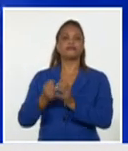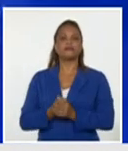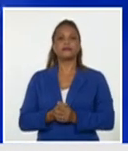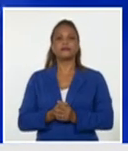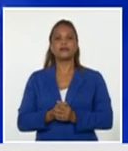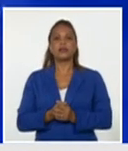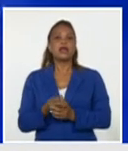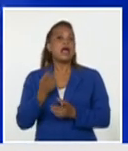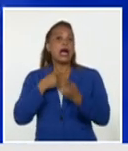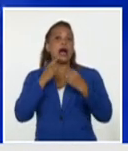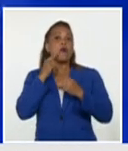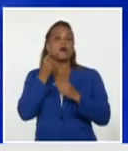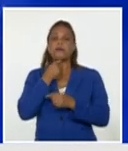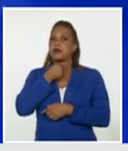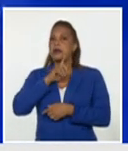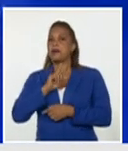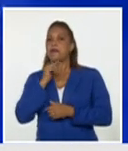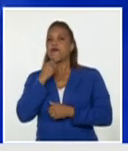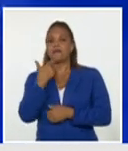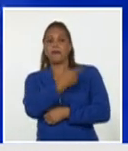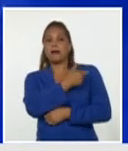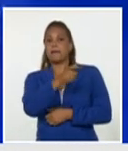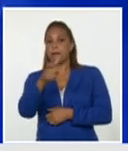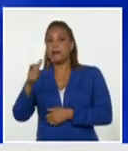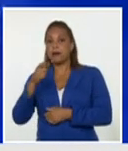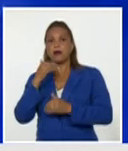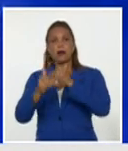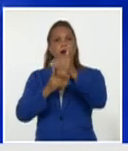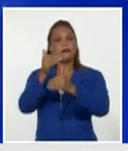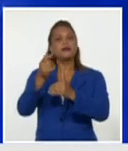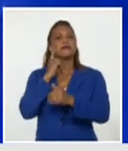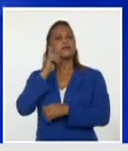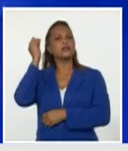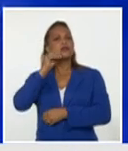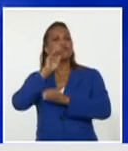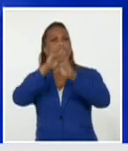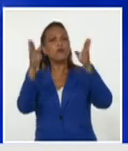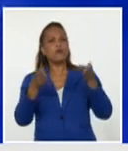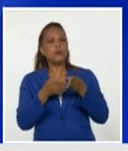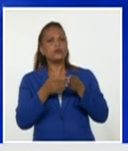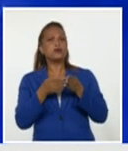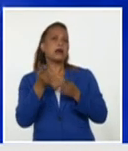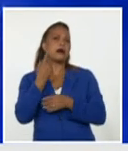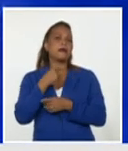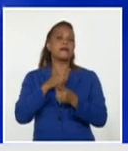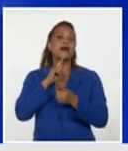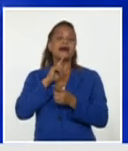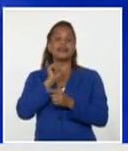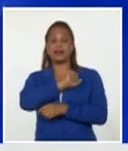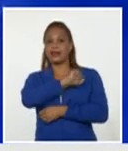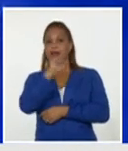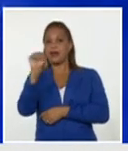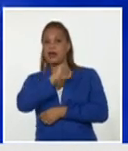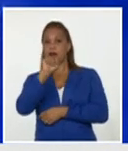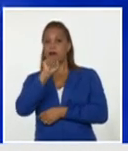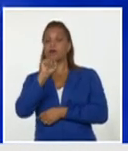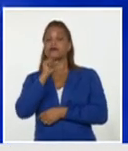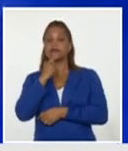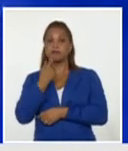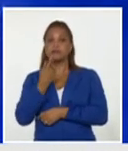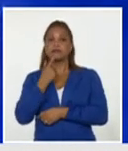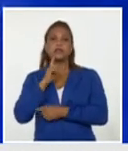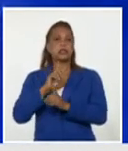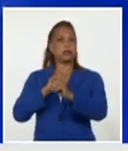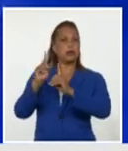aunque avance la vacunación, ya está demostrado en el mundo que al menos hasta que no se logre una cobertura de